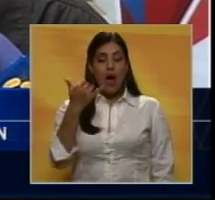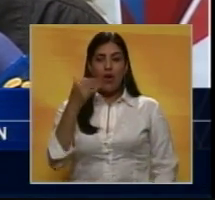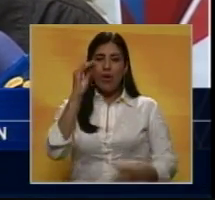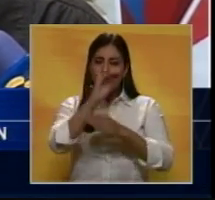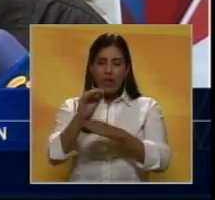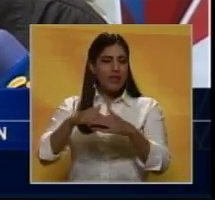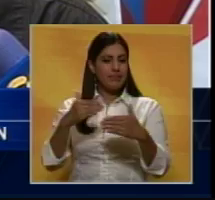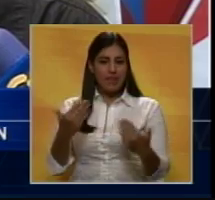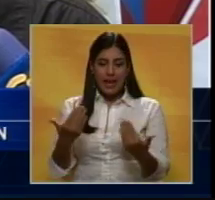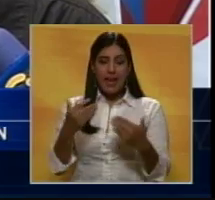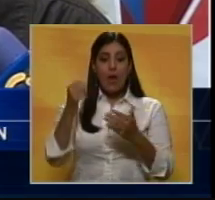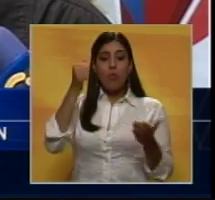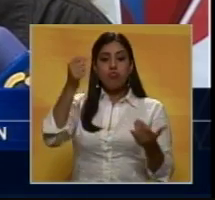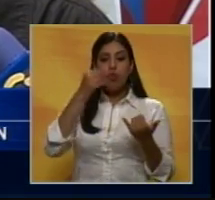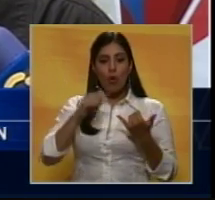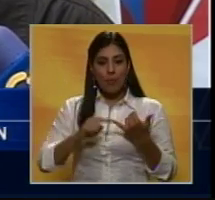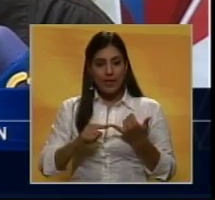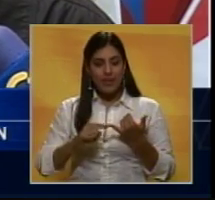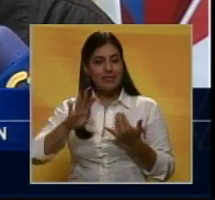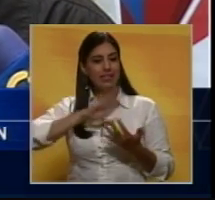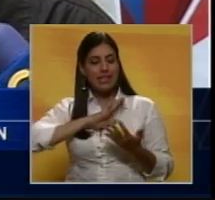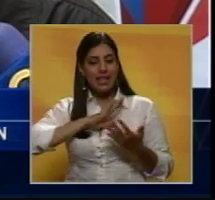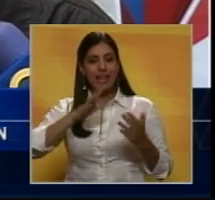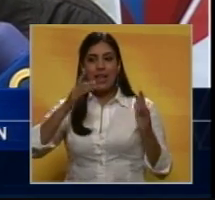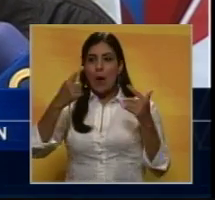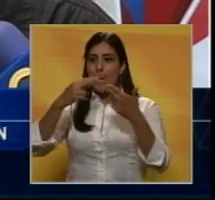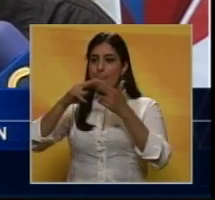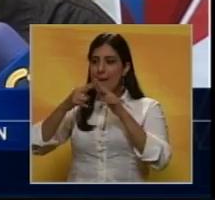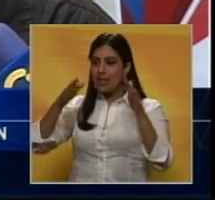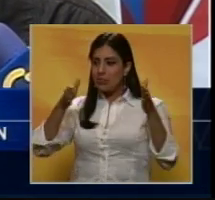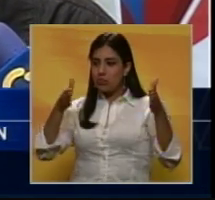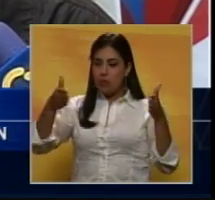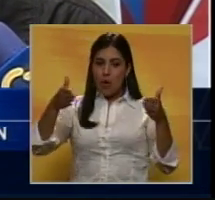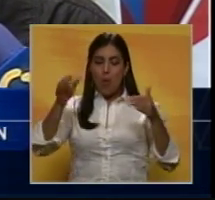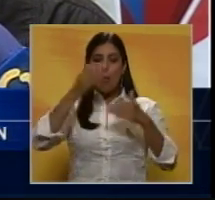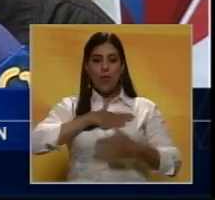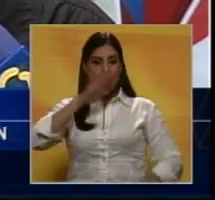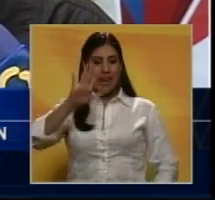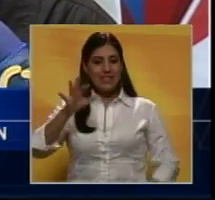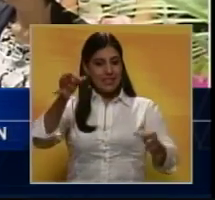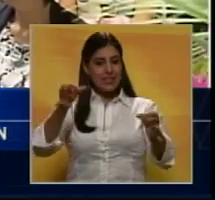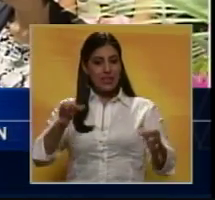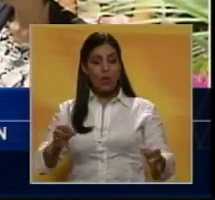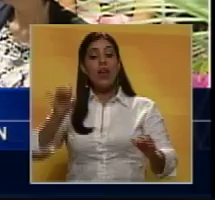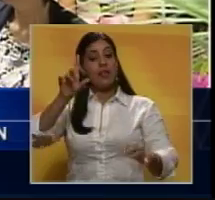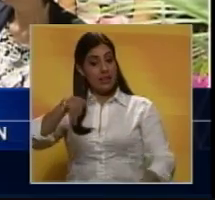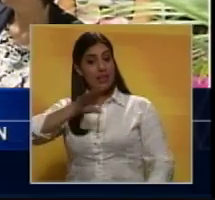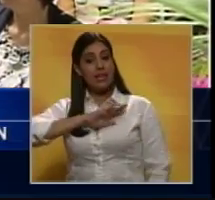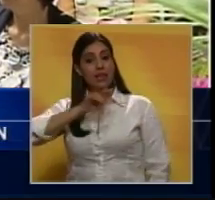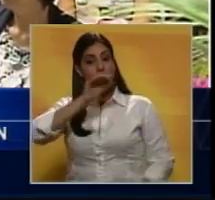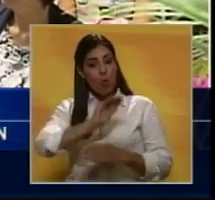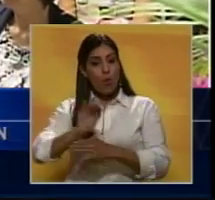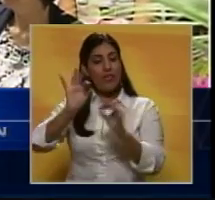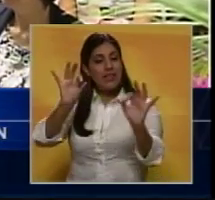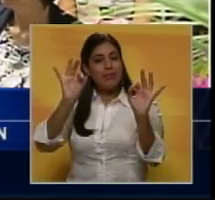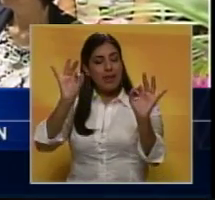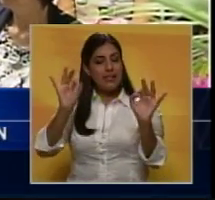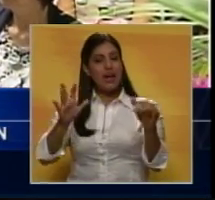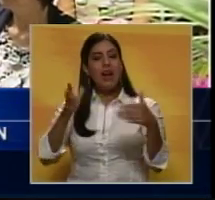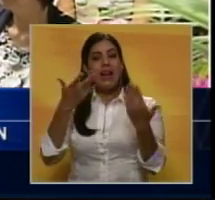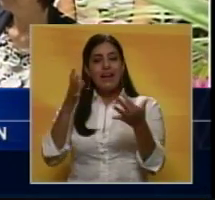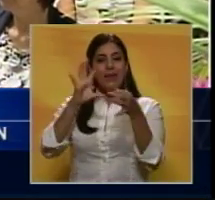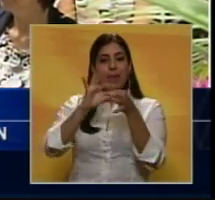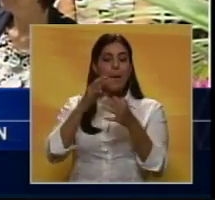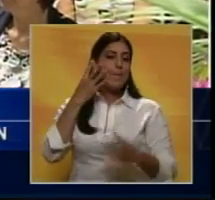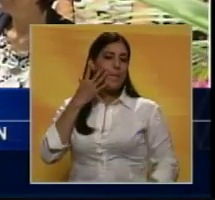tiene que ver con los CLAP, tiene que ver con los cuadrantes de paz, con toda la parte propiamente de la seguridad y tiene que ver con la protección específica